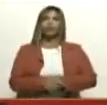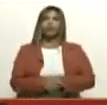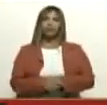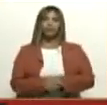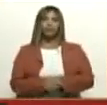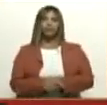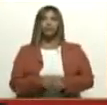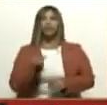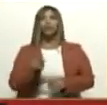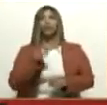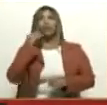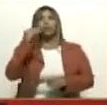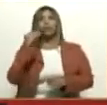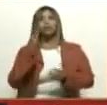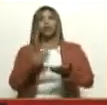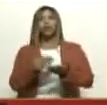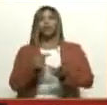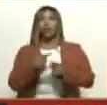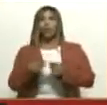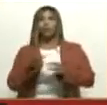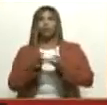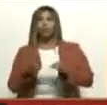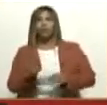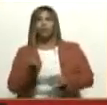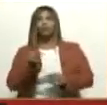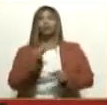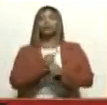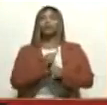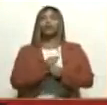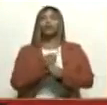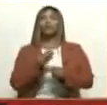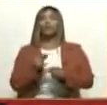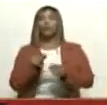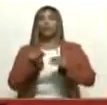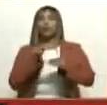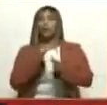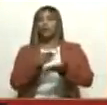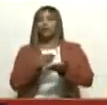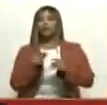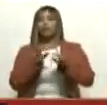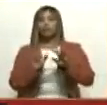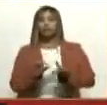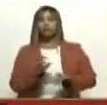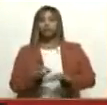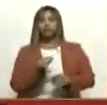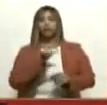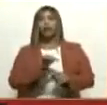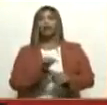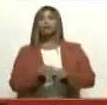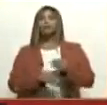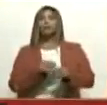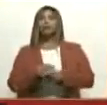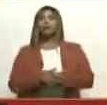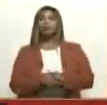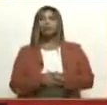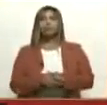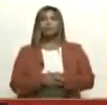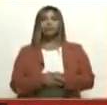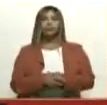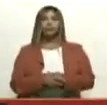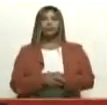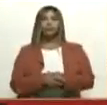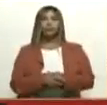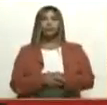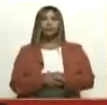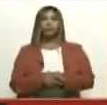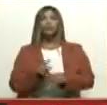tenemos que pensar los libros de otra manera. Estamos trabajando mucho en el libro digital, que es algo que ha sido nuestra, una